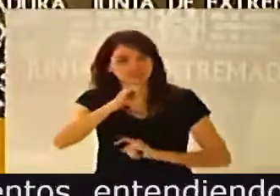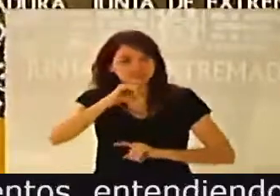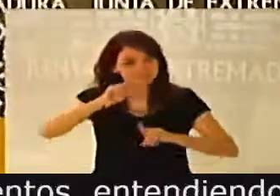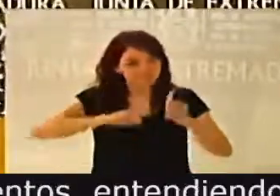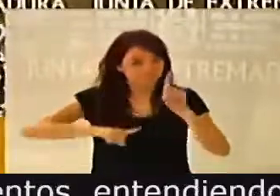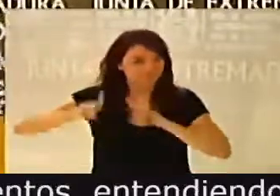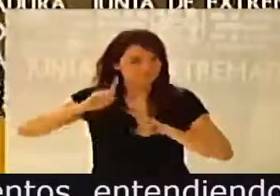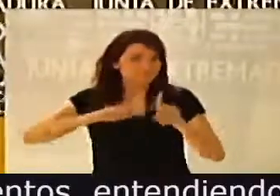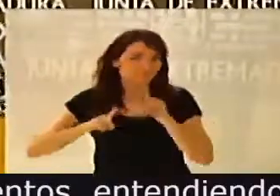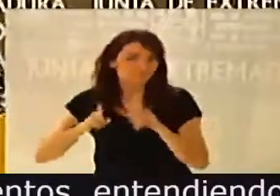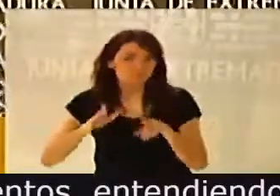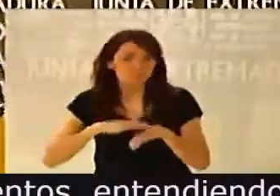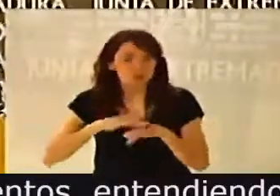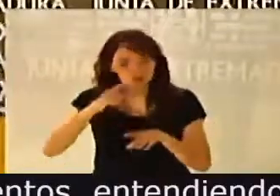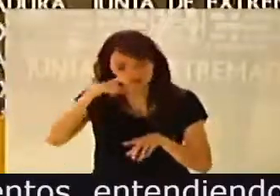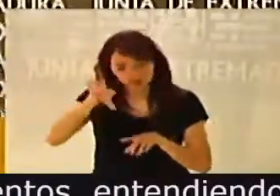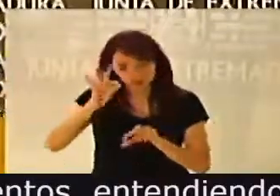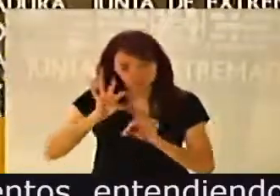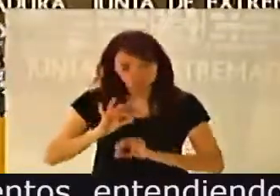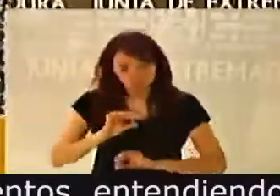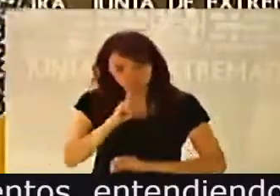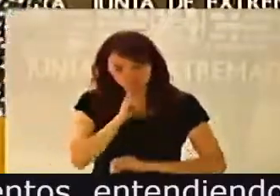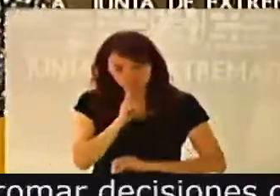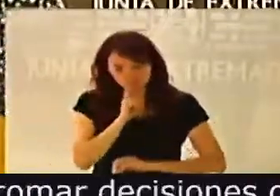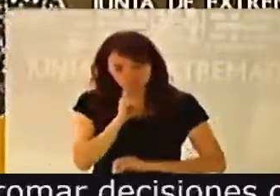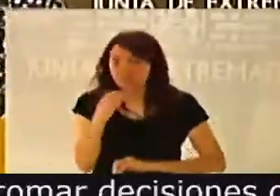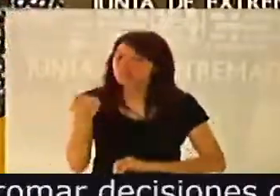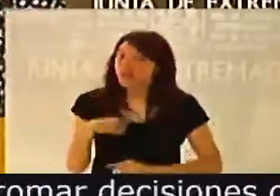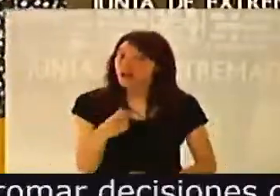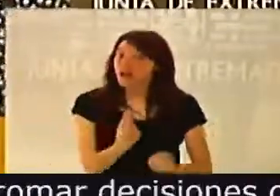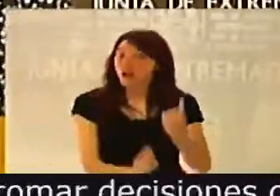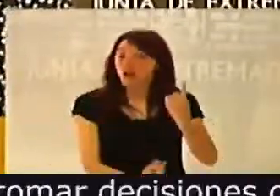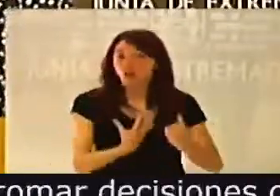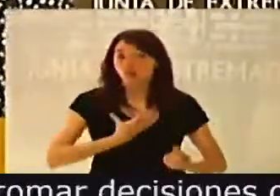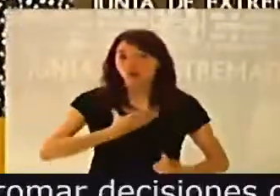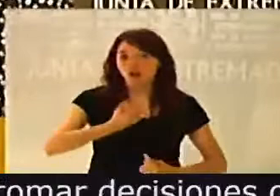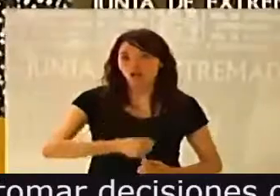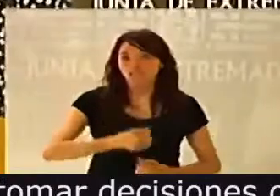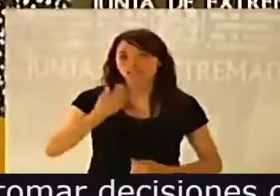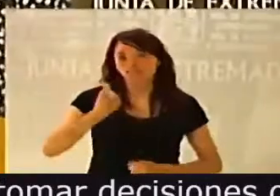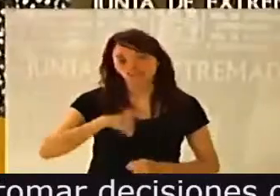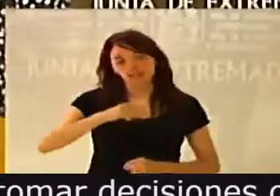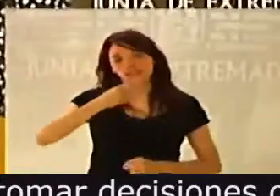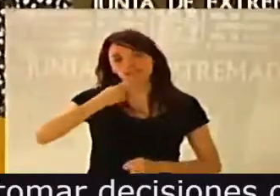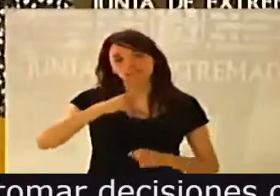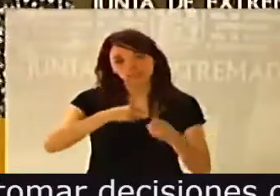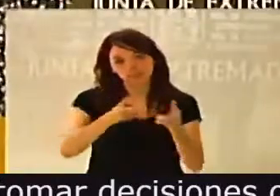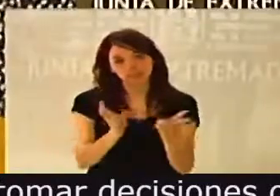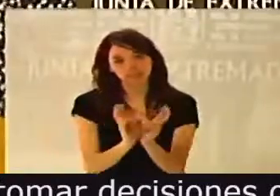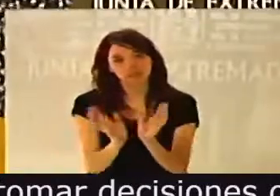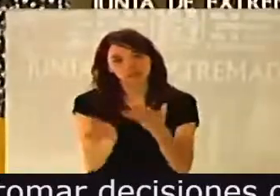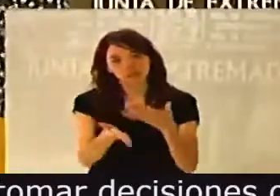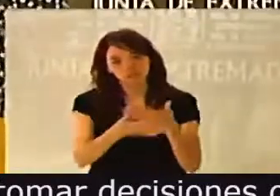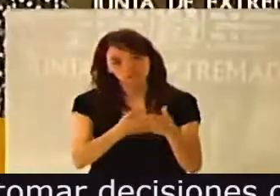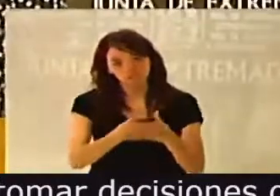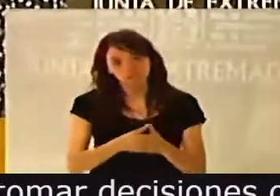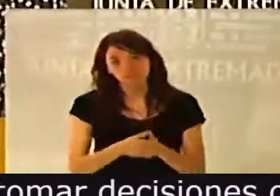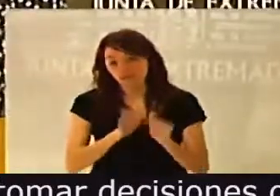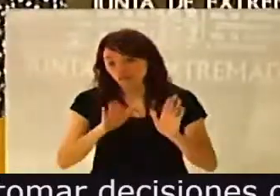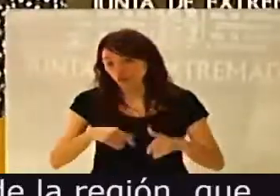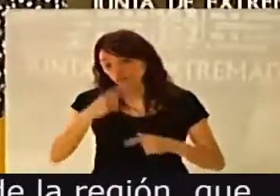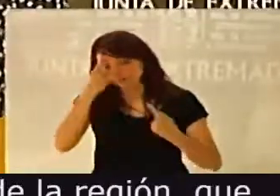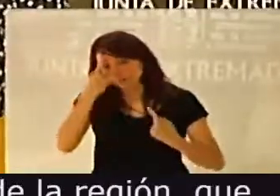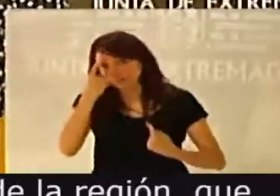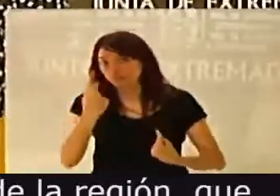situación para tomar decisiones de este tipo, que han tomado algunos alcaldes ya de la región, que son ellos finalmente quienes